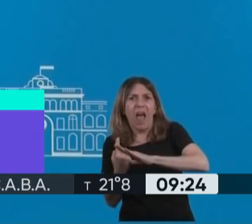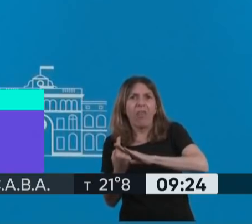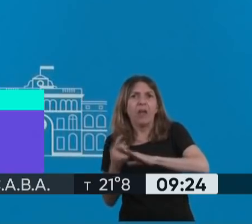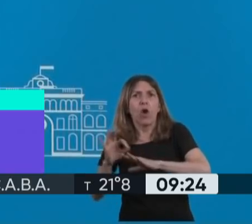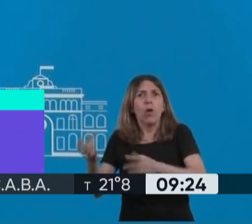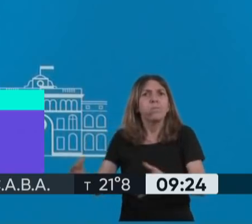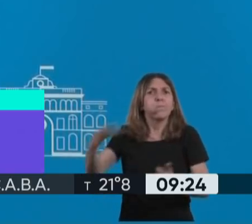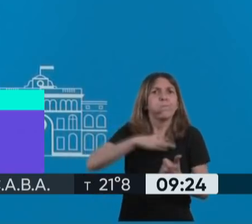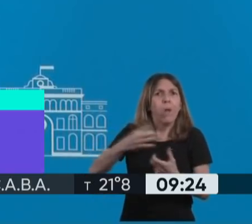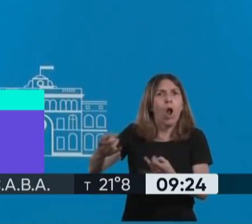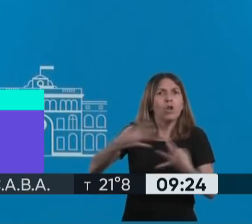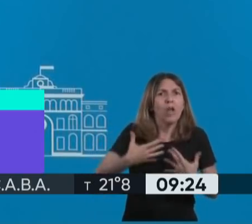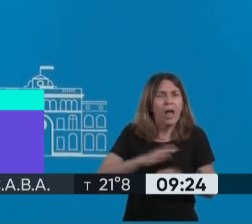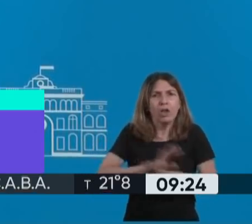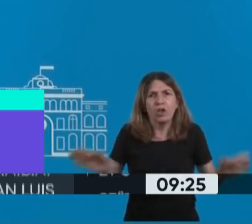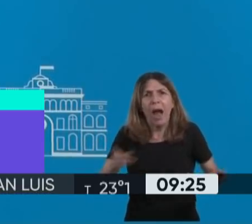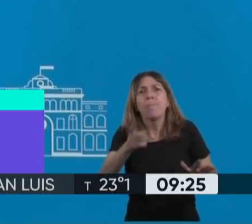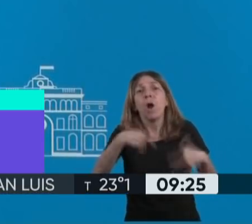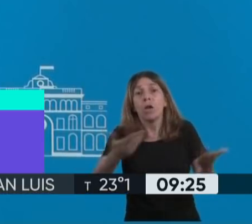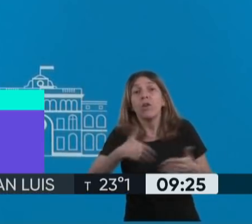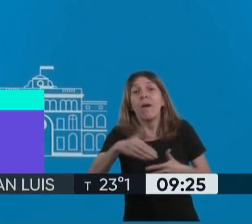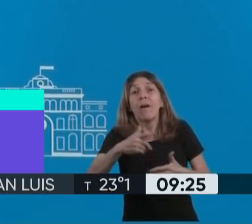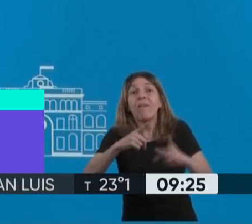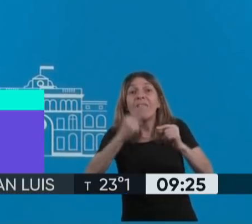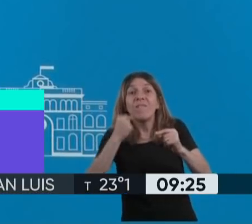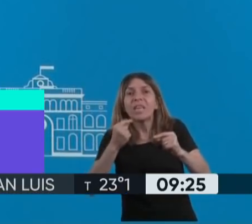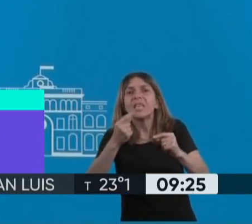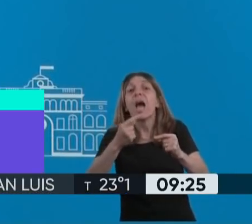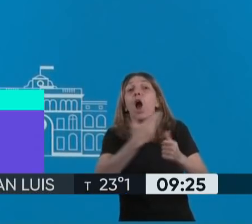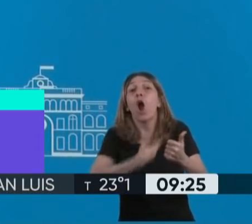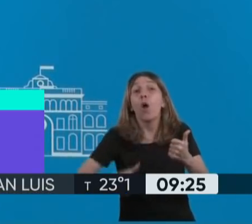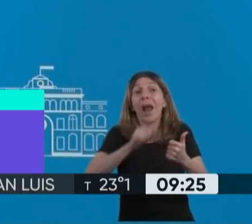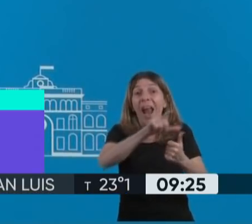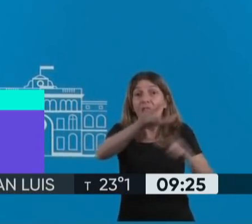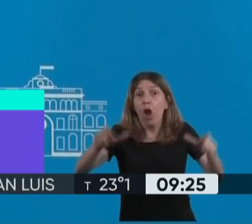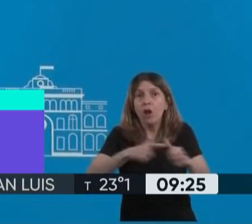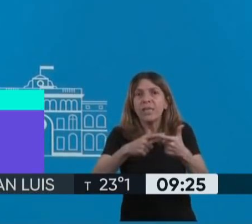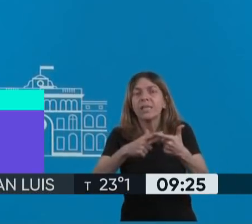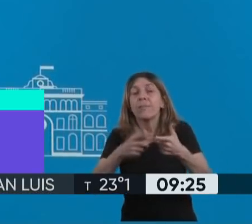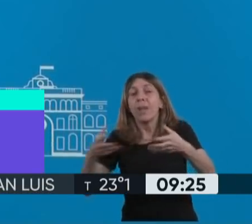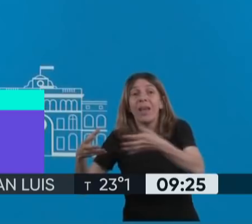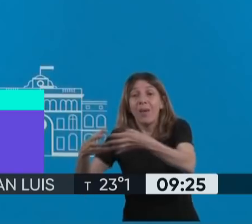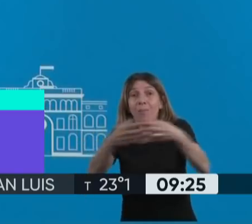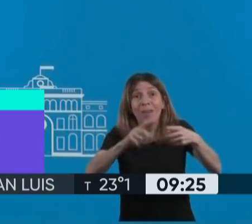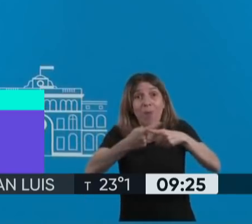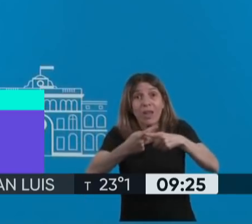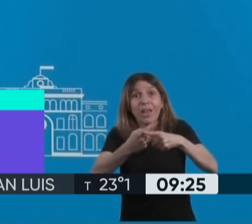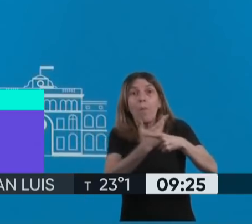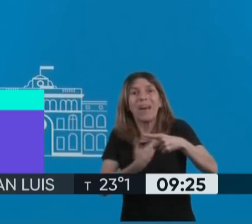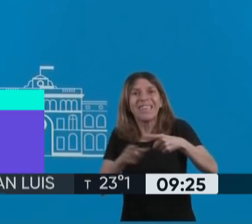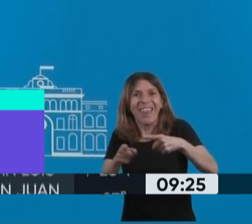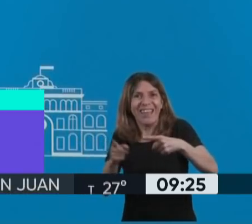coordinando todo eso, vamos a llegar a una fecha en la que puedan estar presentes los gobernadores, los presidentes de los bloques y, por